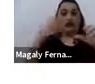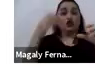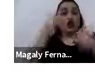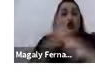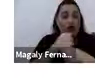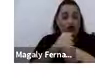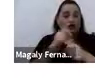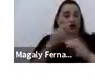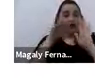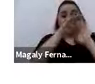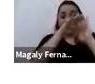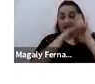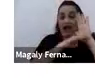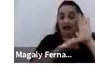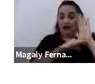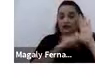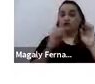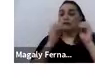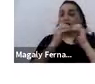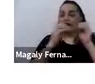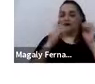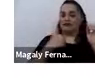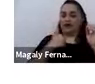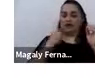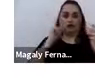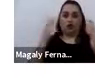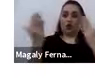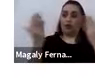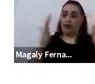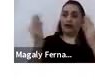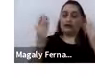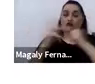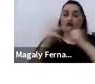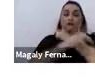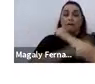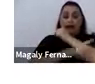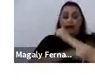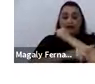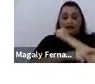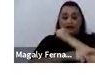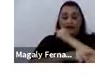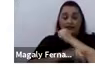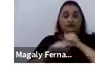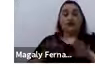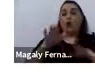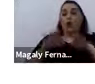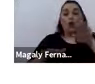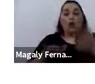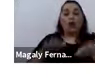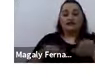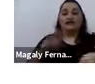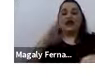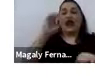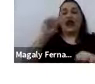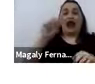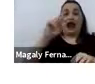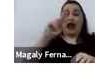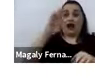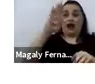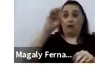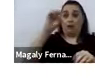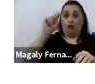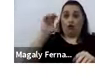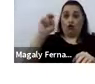los datos que más tenemos comparativos entre los países es la huella de carbono, las emisiones de carbono a la atmósfera,